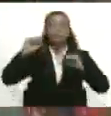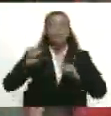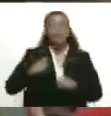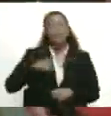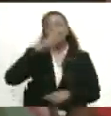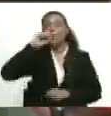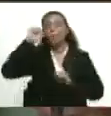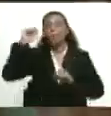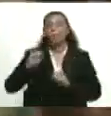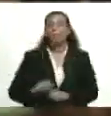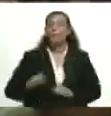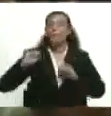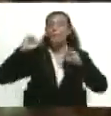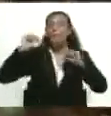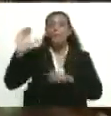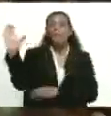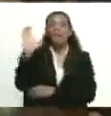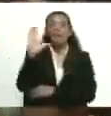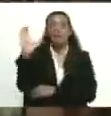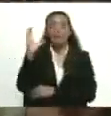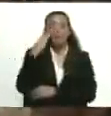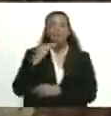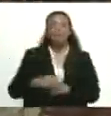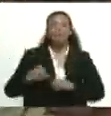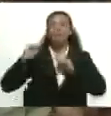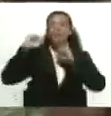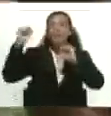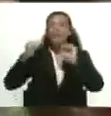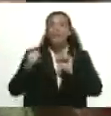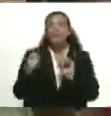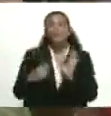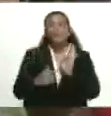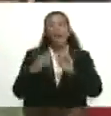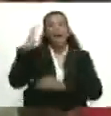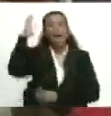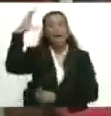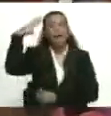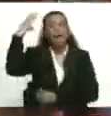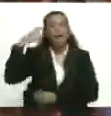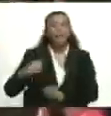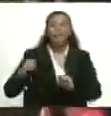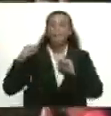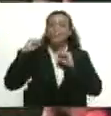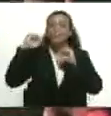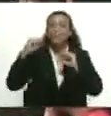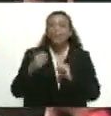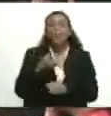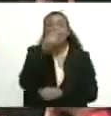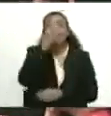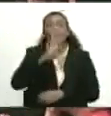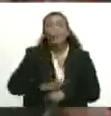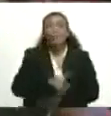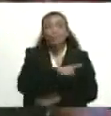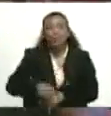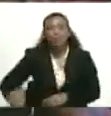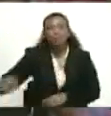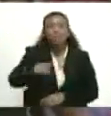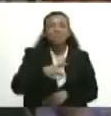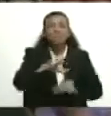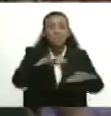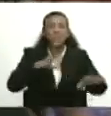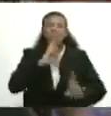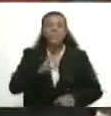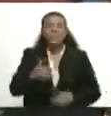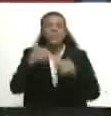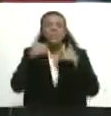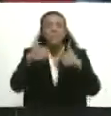¡Que viva Caracas! ¡Que viva Caricuao! ¿Cómo están ustedes? ¿Cómo